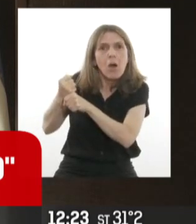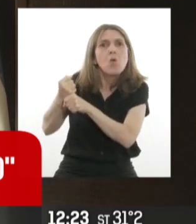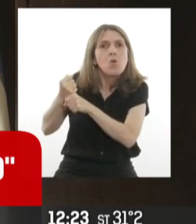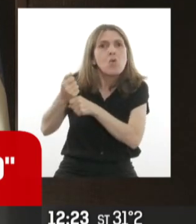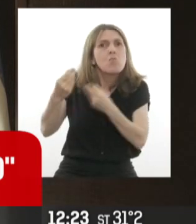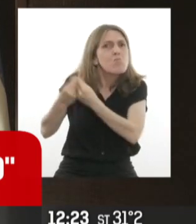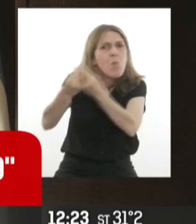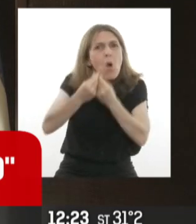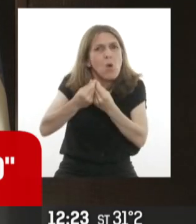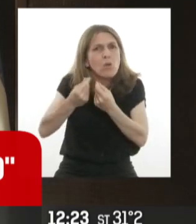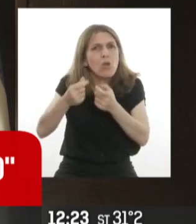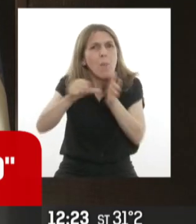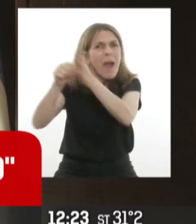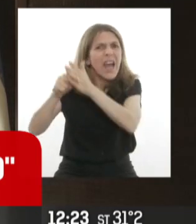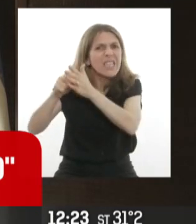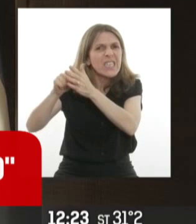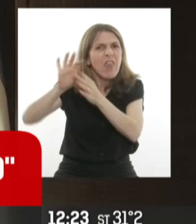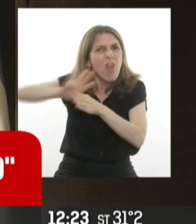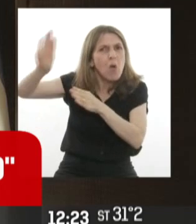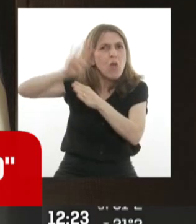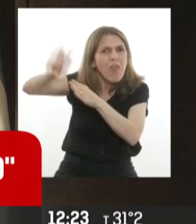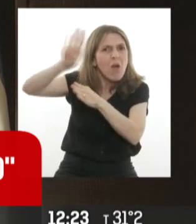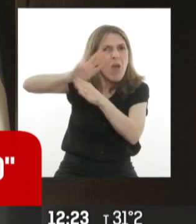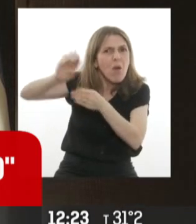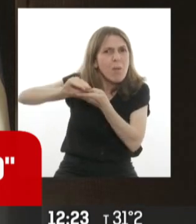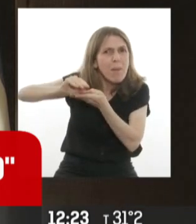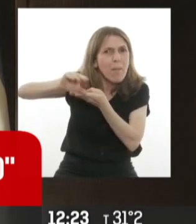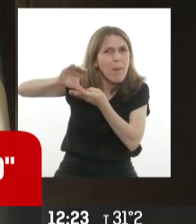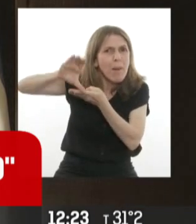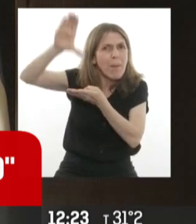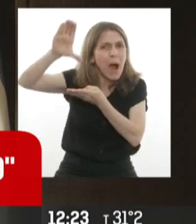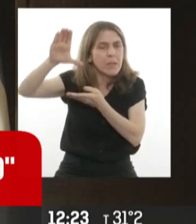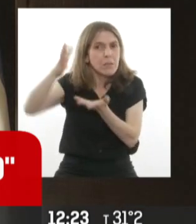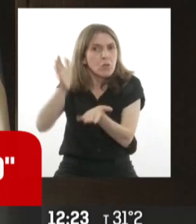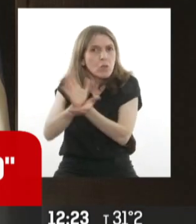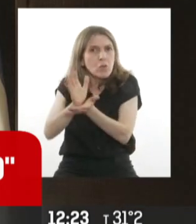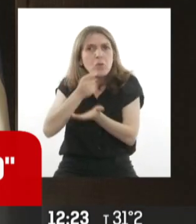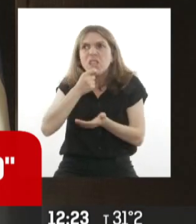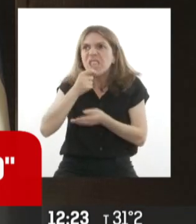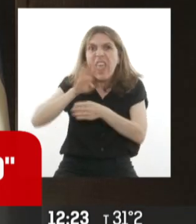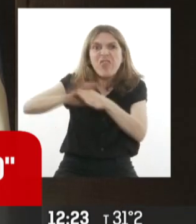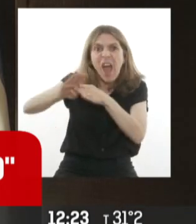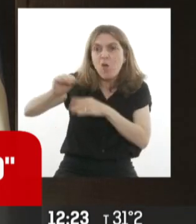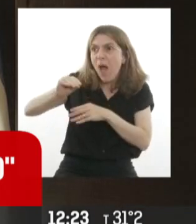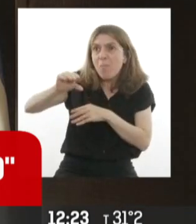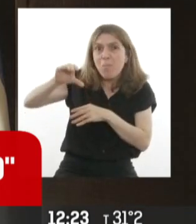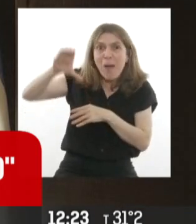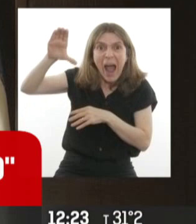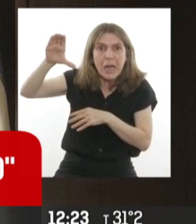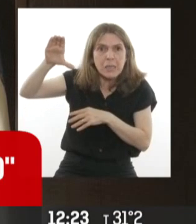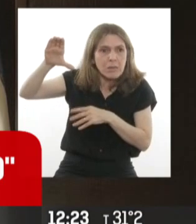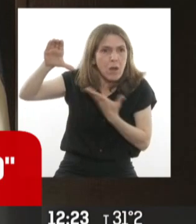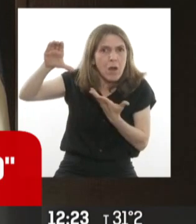endeudamiento. Y un endeudamiento que frena cualquier posibilidad de crecimiento, de desarrollo, y nos posterga